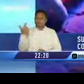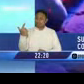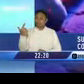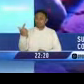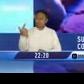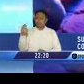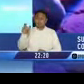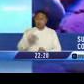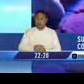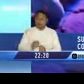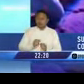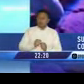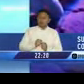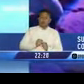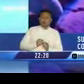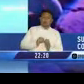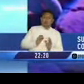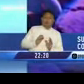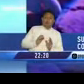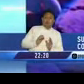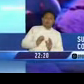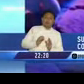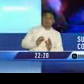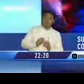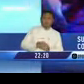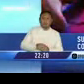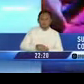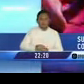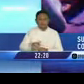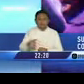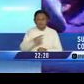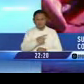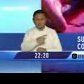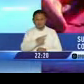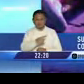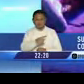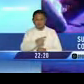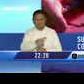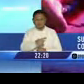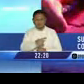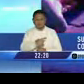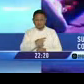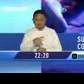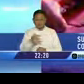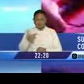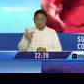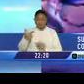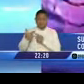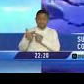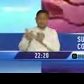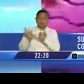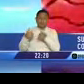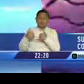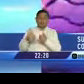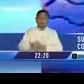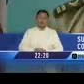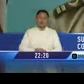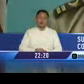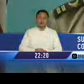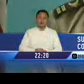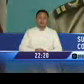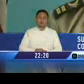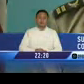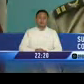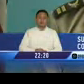que a cualquier persona le da temor. Pero ¿sabe usted qué es lo singular de este caso? Que el arma aparentemente sería de juguete.